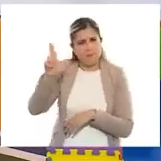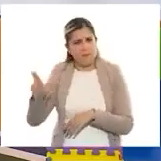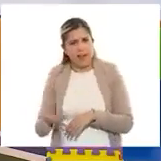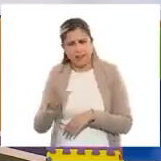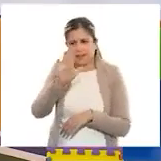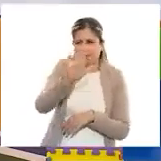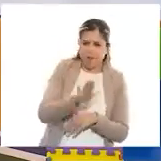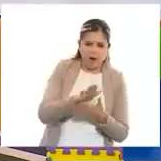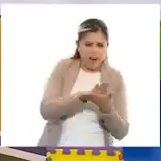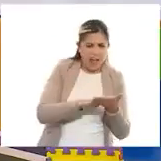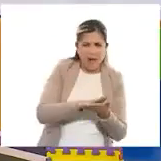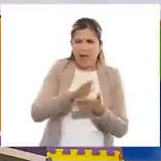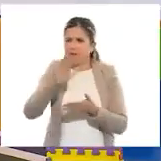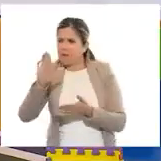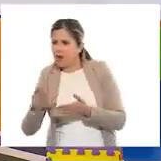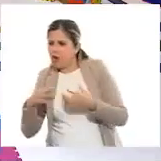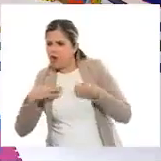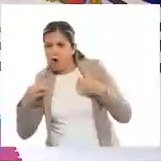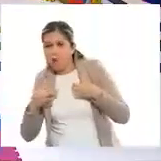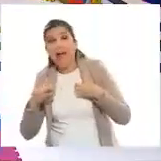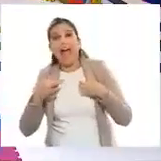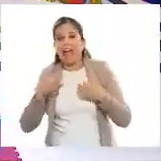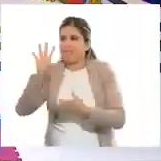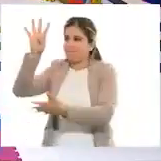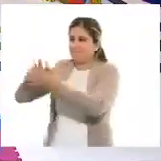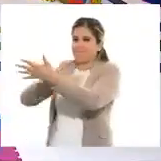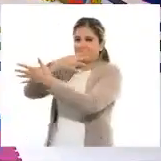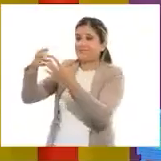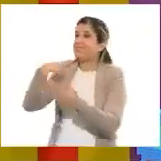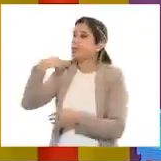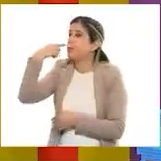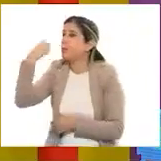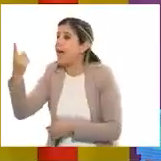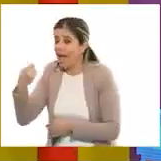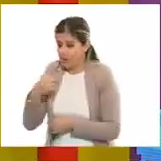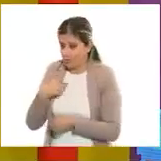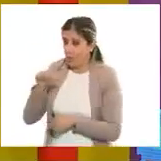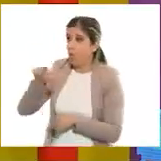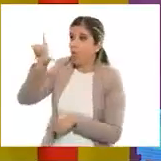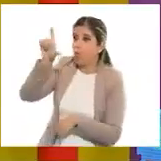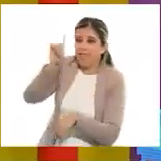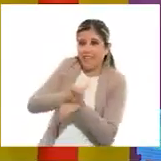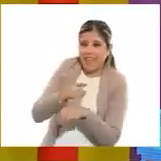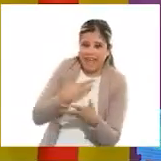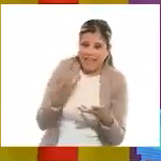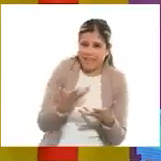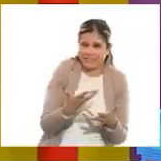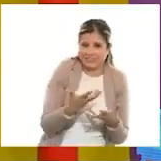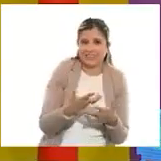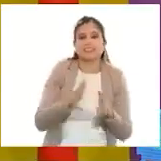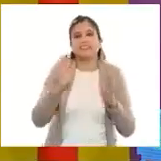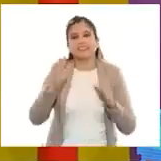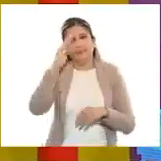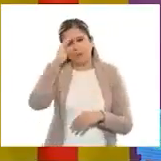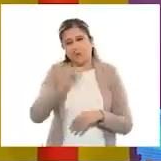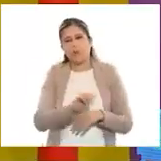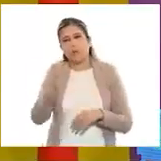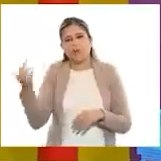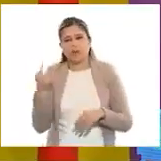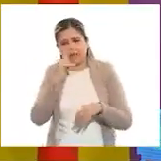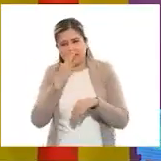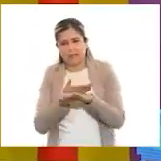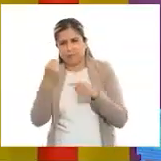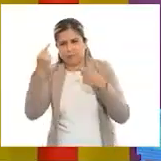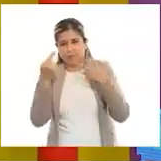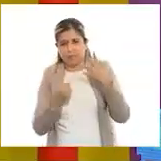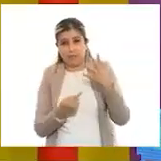lavar los platos, pues ahí en la pizarra rápido lo puedo checar. Muy bien, tienes razón. Oye, Ale, y pensando en otras responsabilidades, porque